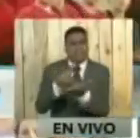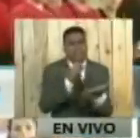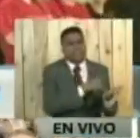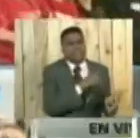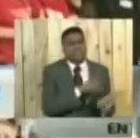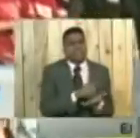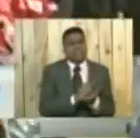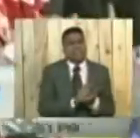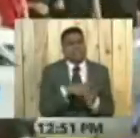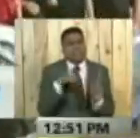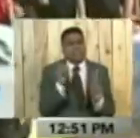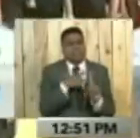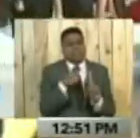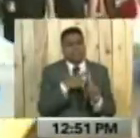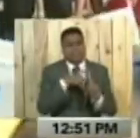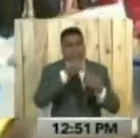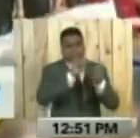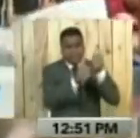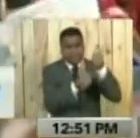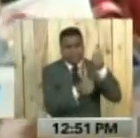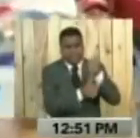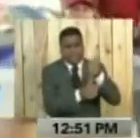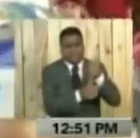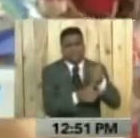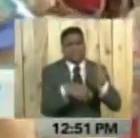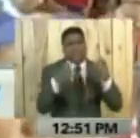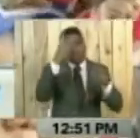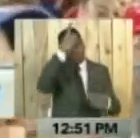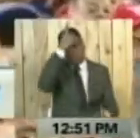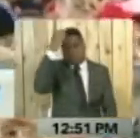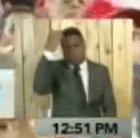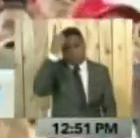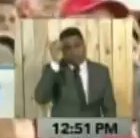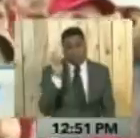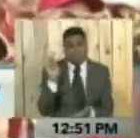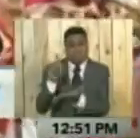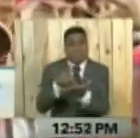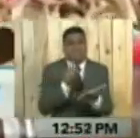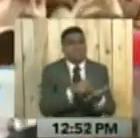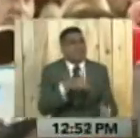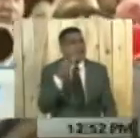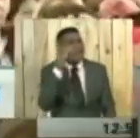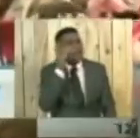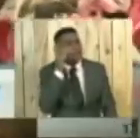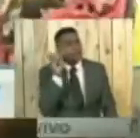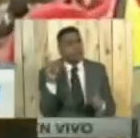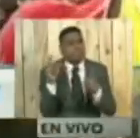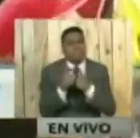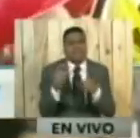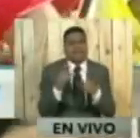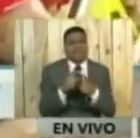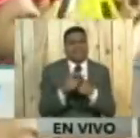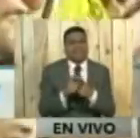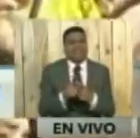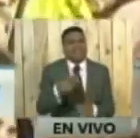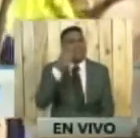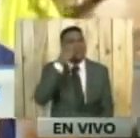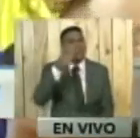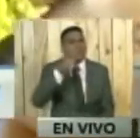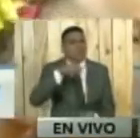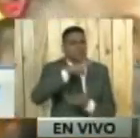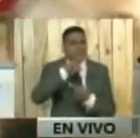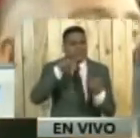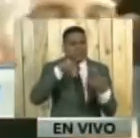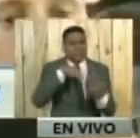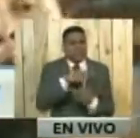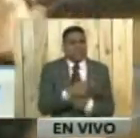primer vicepresidente de la Tolda Roja, Diosdado Cabello. En este momento procedemos a escuchar las palabras de los pueblos revolucionarios, de las